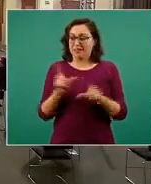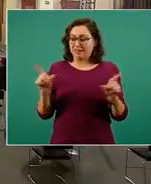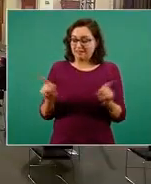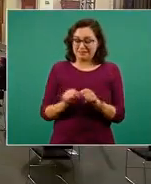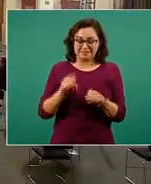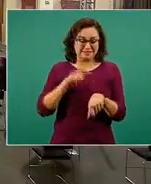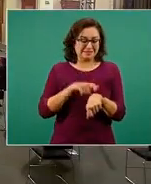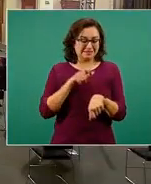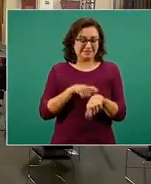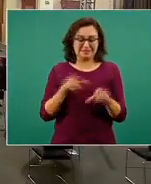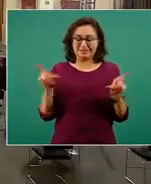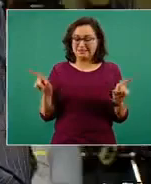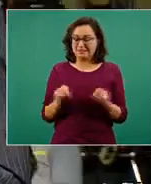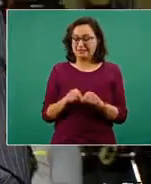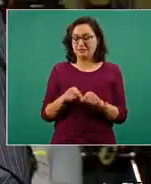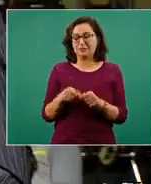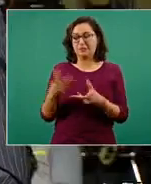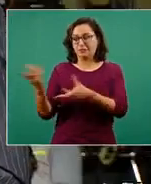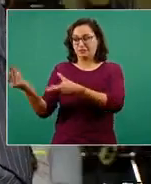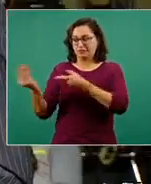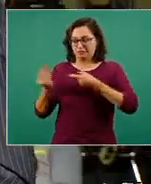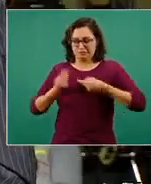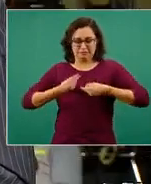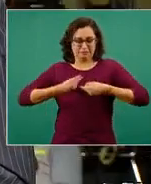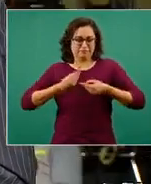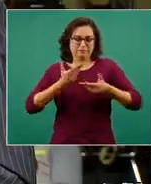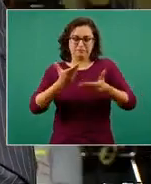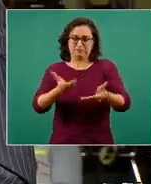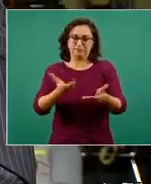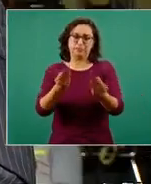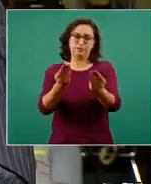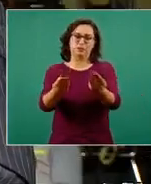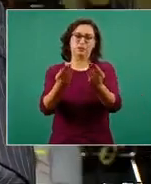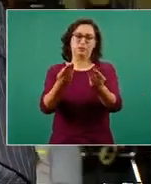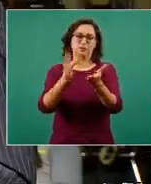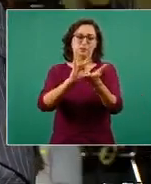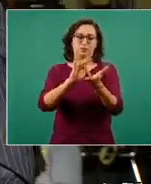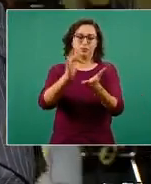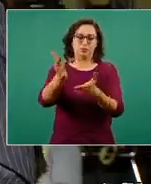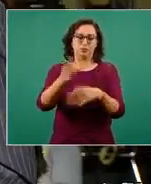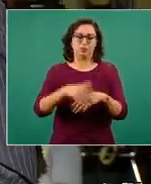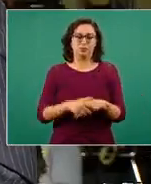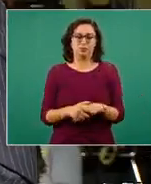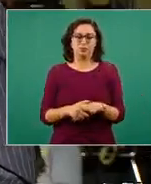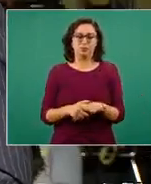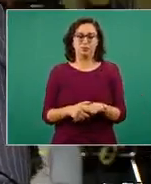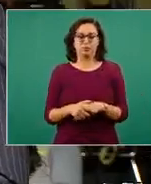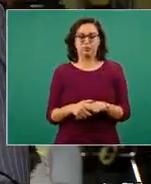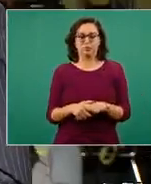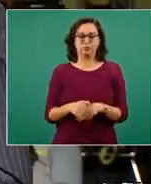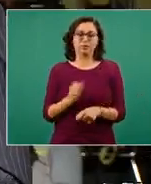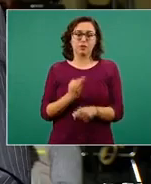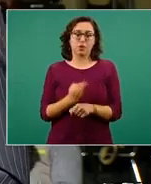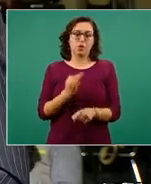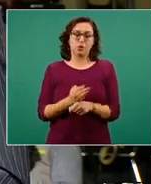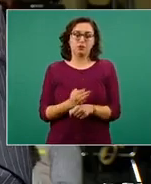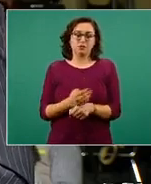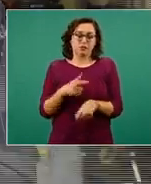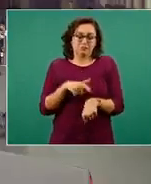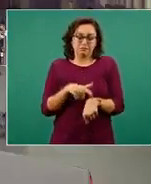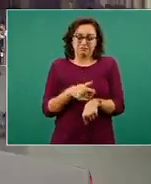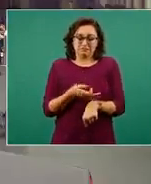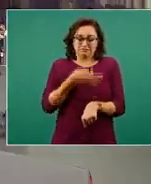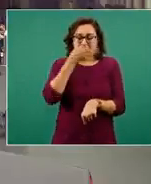tan poco tiempo, la gratitud de todas estas personas. Y bueno, si voy a aprovechar estos pocos minutos o segundos